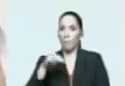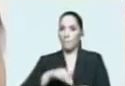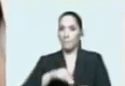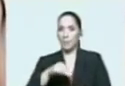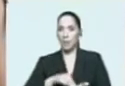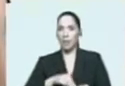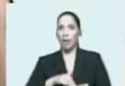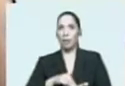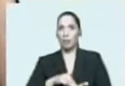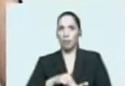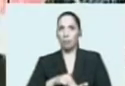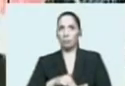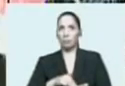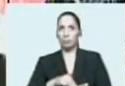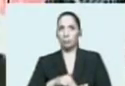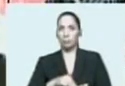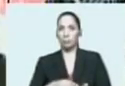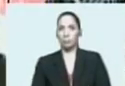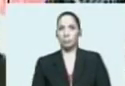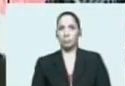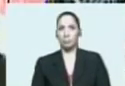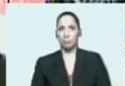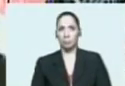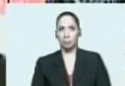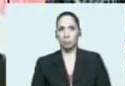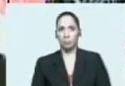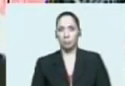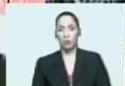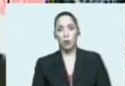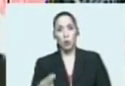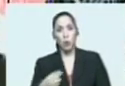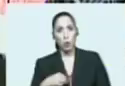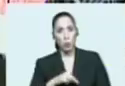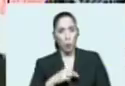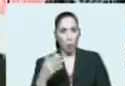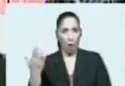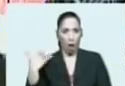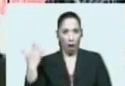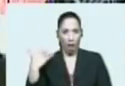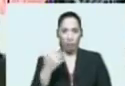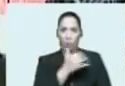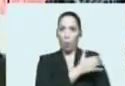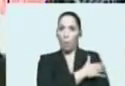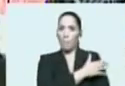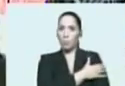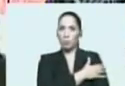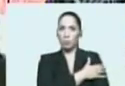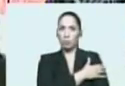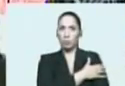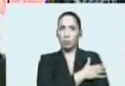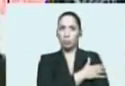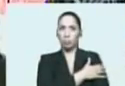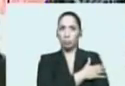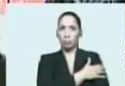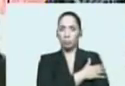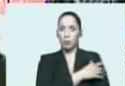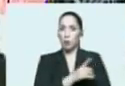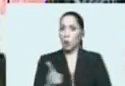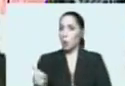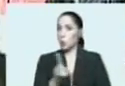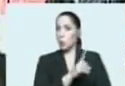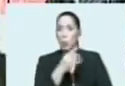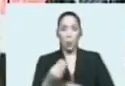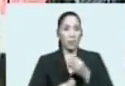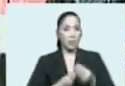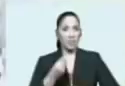héctor rodríguez la oposición no hicieron que nos temblará el pulso para seguir nuestro camino